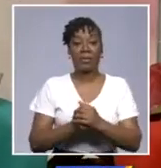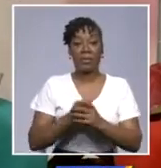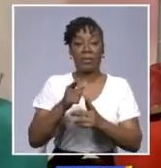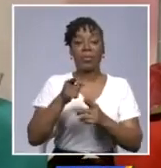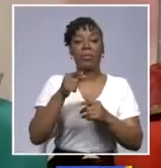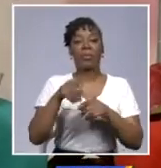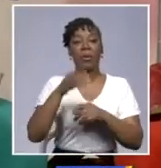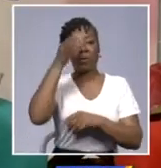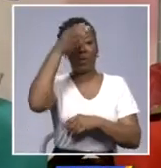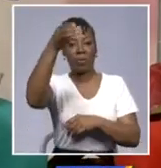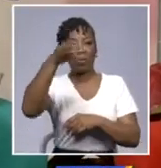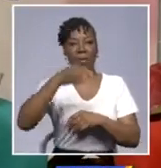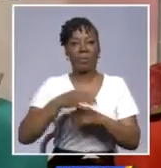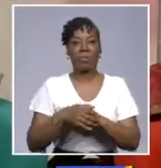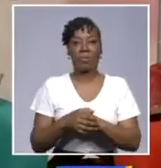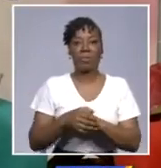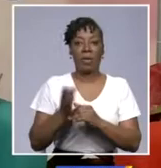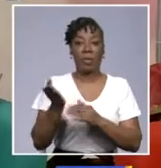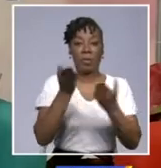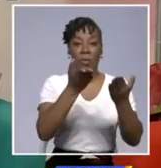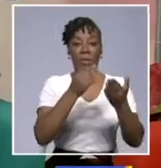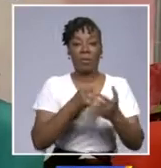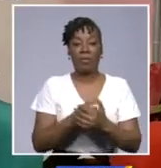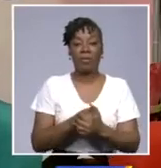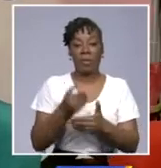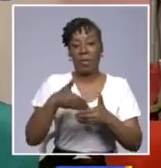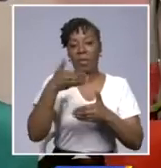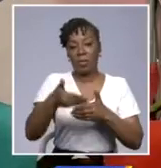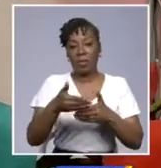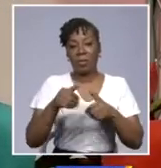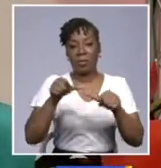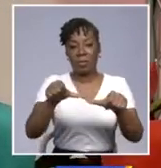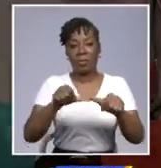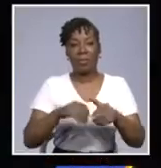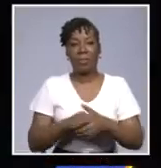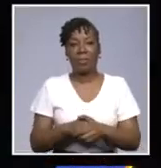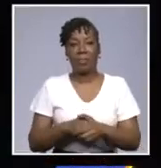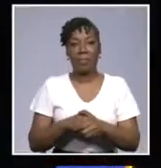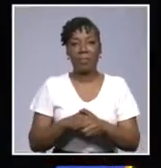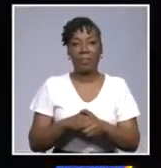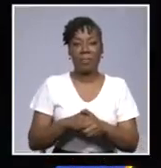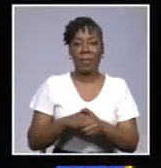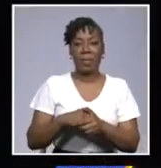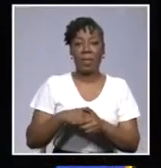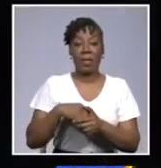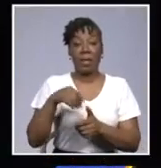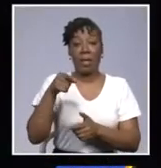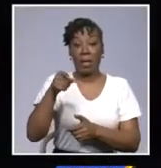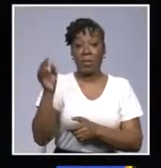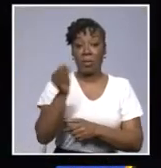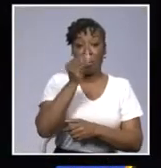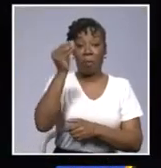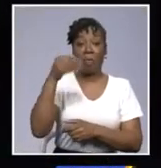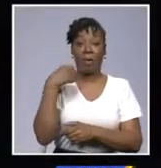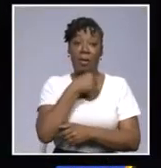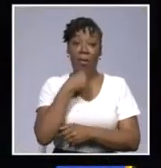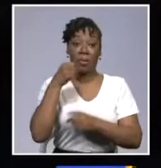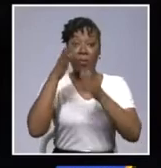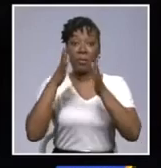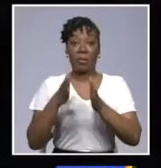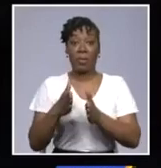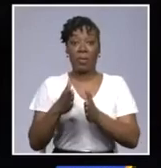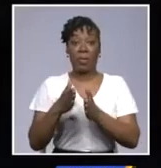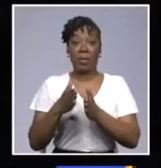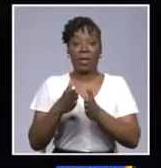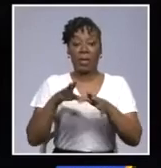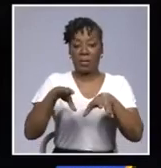cápsula cultural. Perfecto, vamos con ella y luego seguimos. Gary Calderón es un joven cantautor que